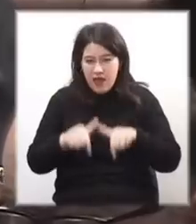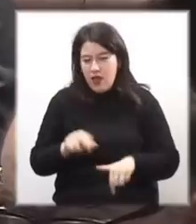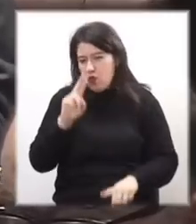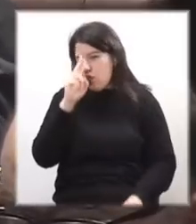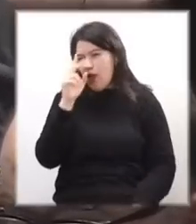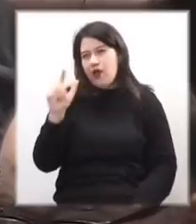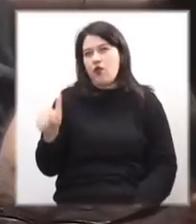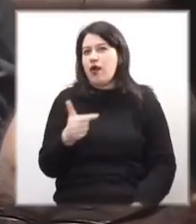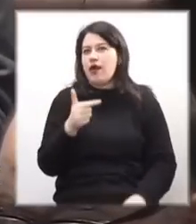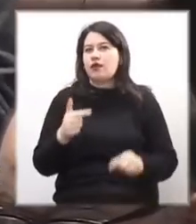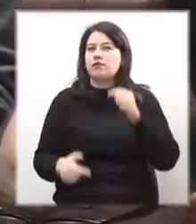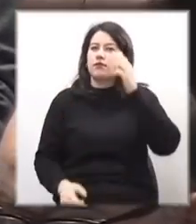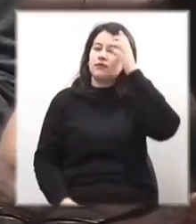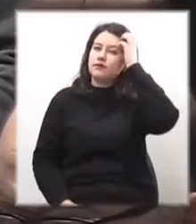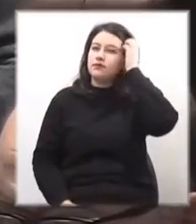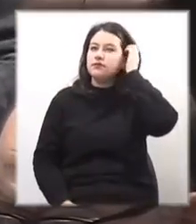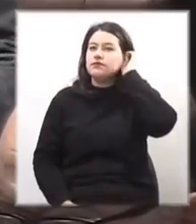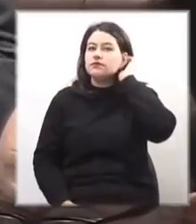país.